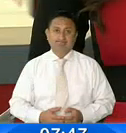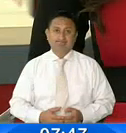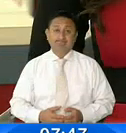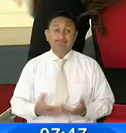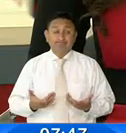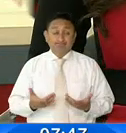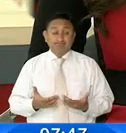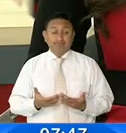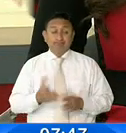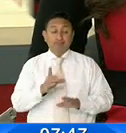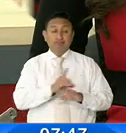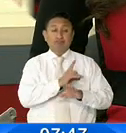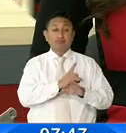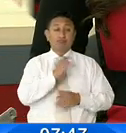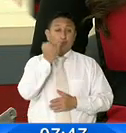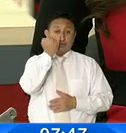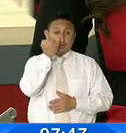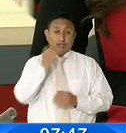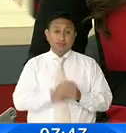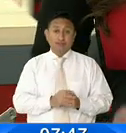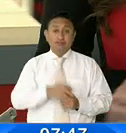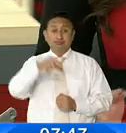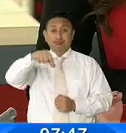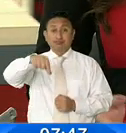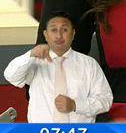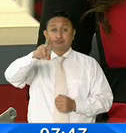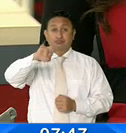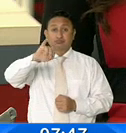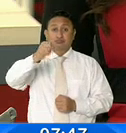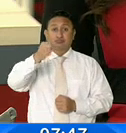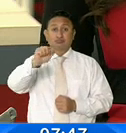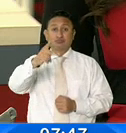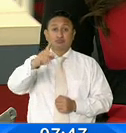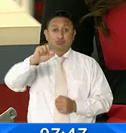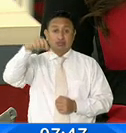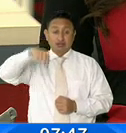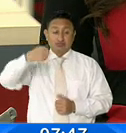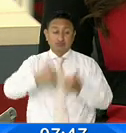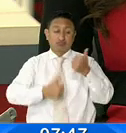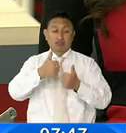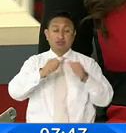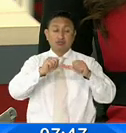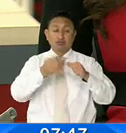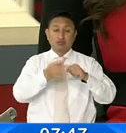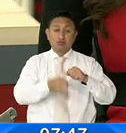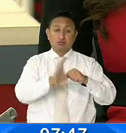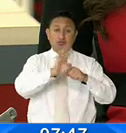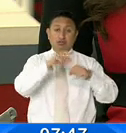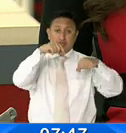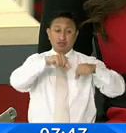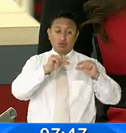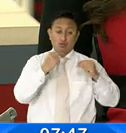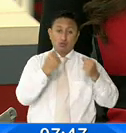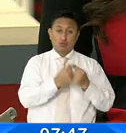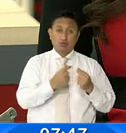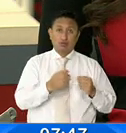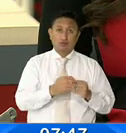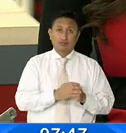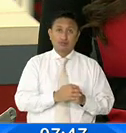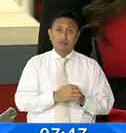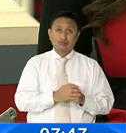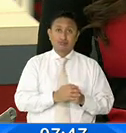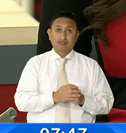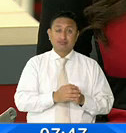El dirigente indígena Salvador Quispe es quien encabeza la lista de candidatos para asambleístas nacionales por el Movimiento de Unidad